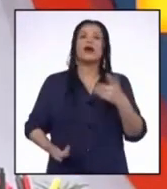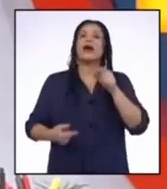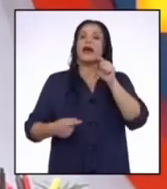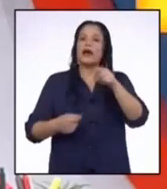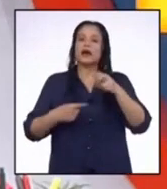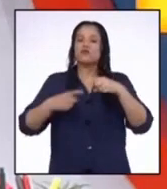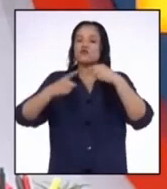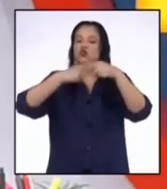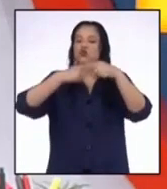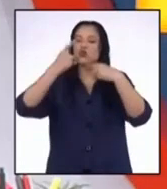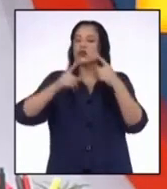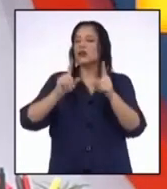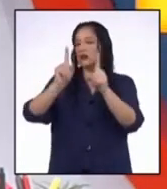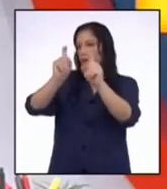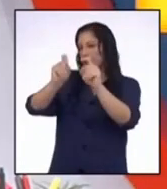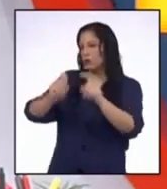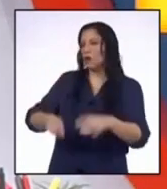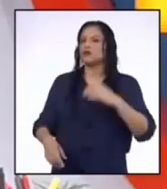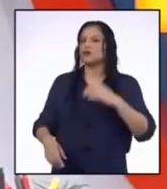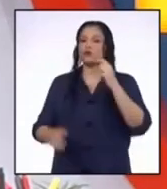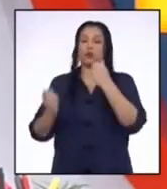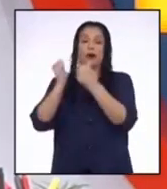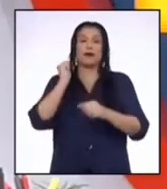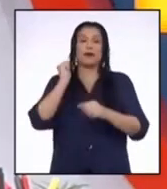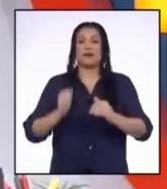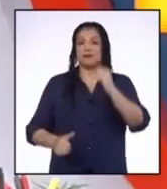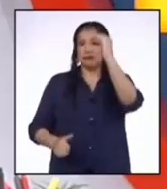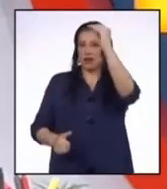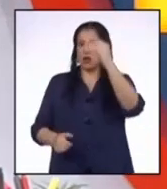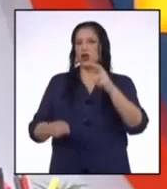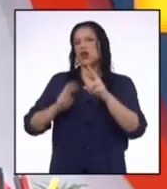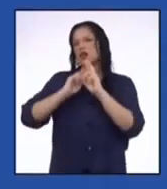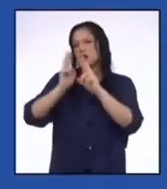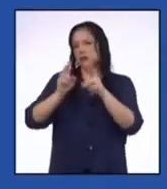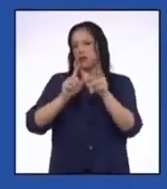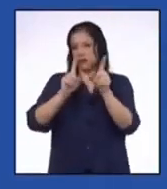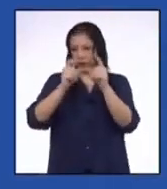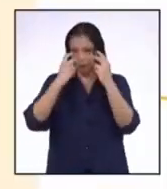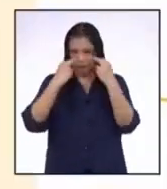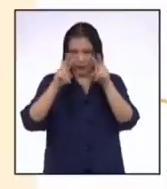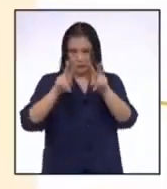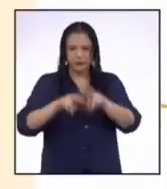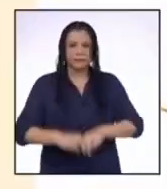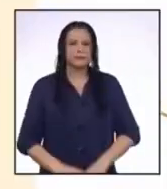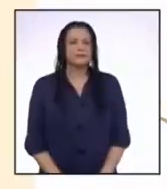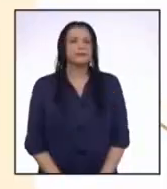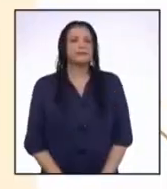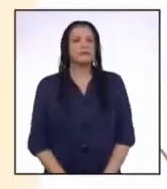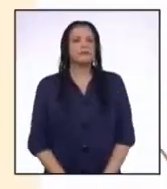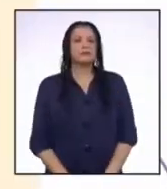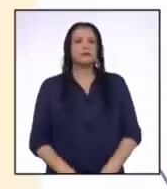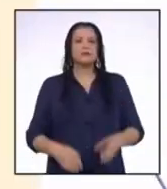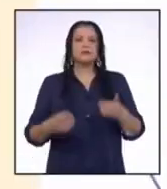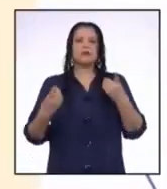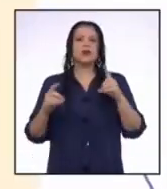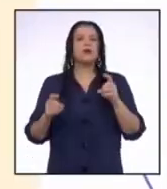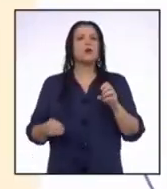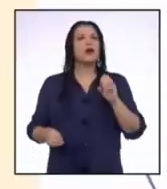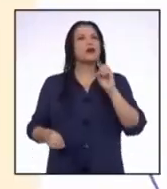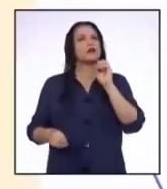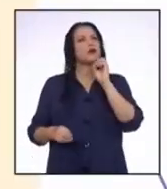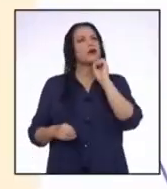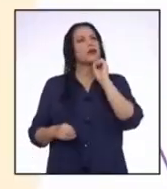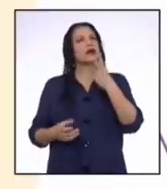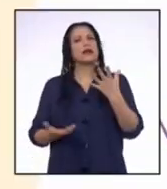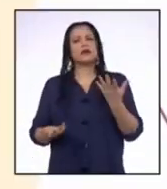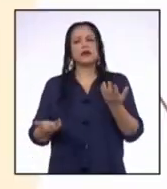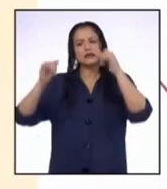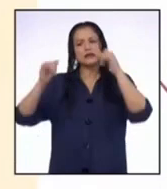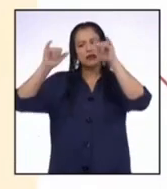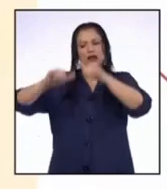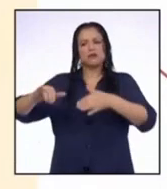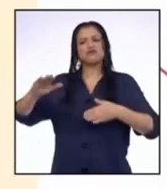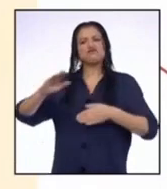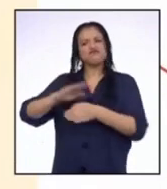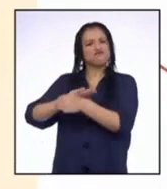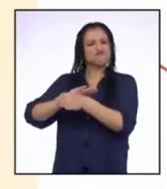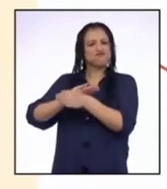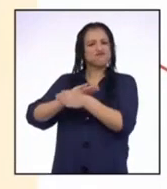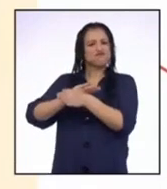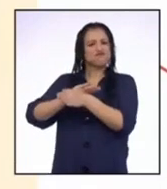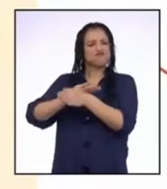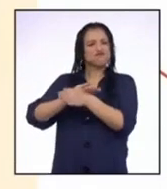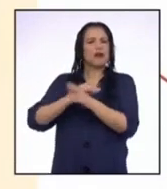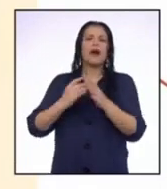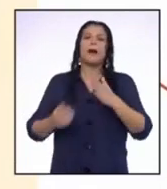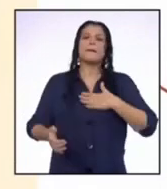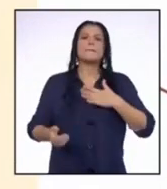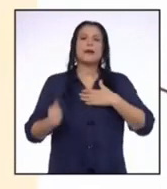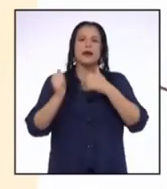que le hizo la pregunta a su hermano mayor y él le contestó lo siguiente. Cuando dijeron que estaríamos en cuarentena obligatoria, a